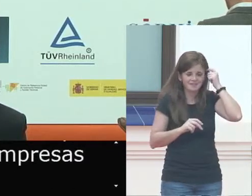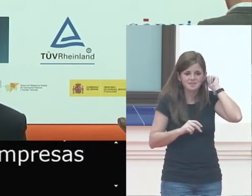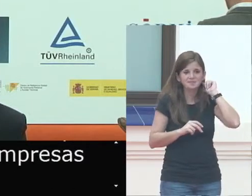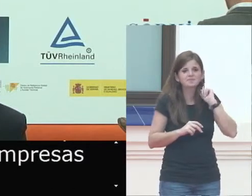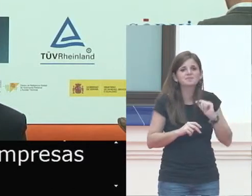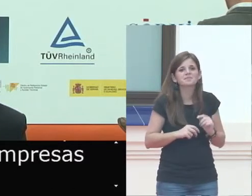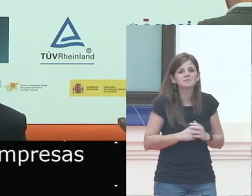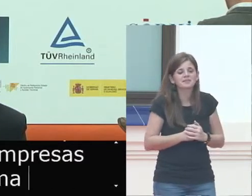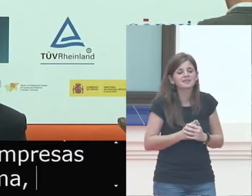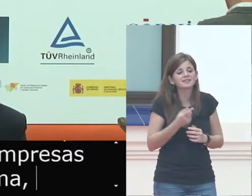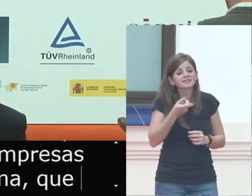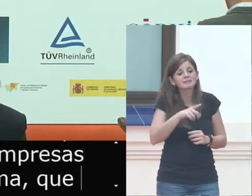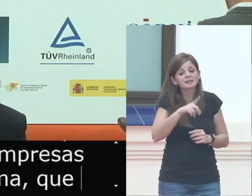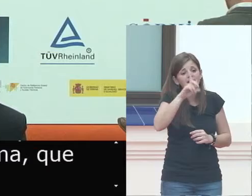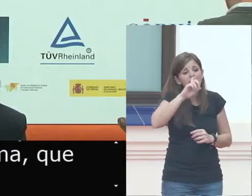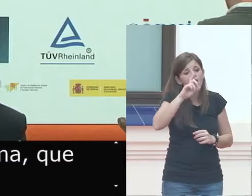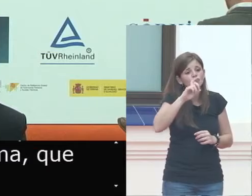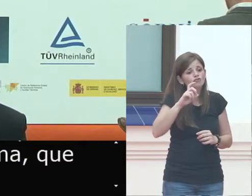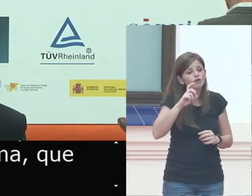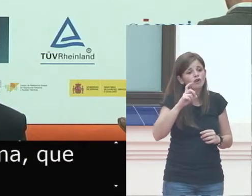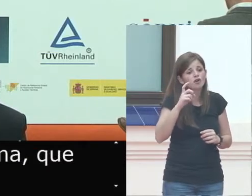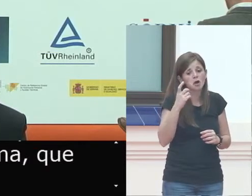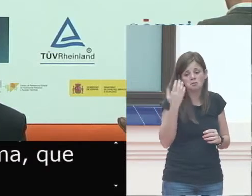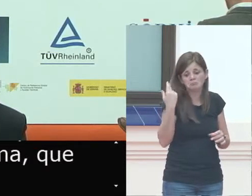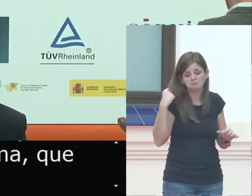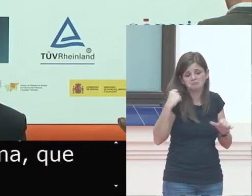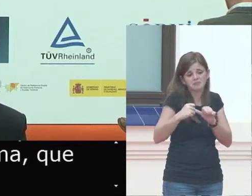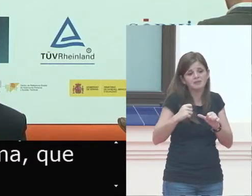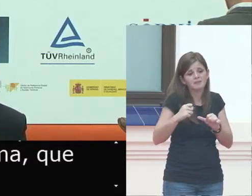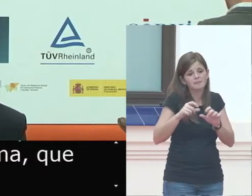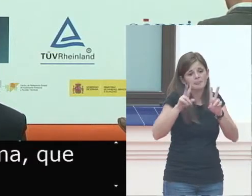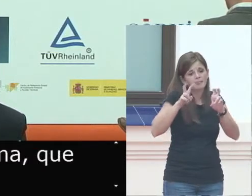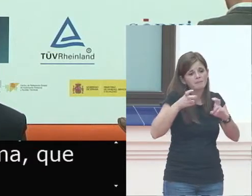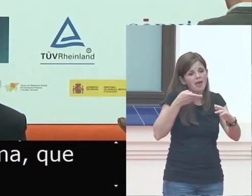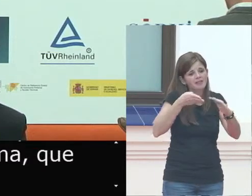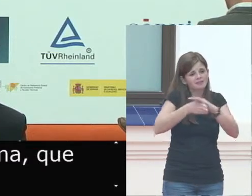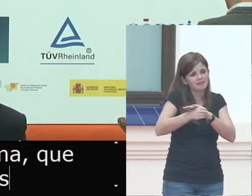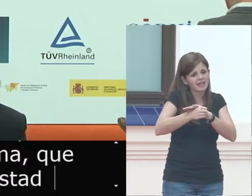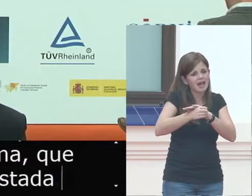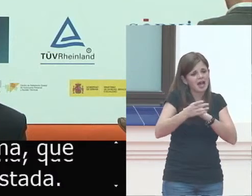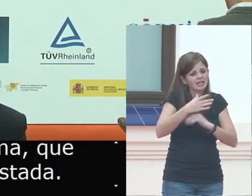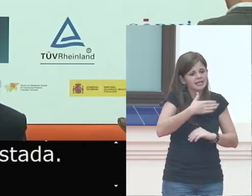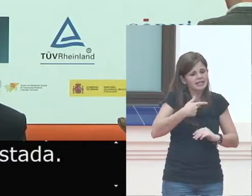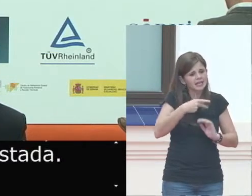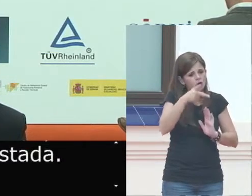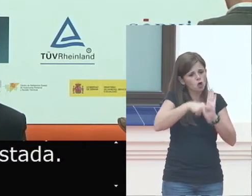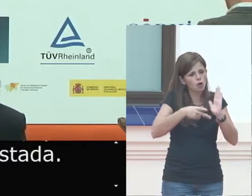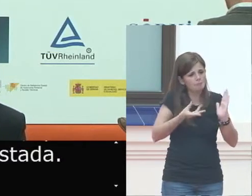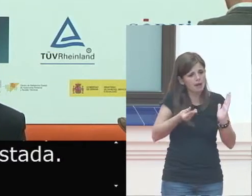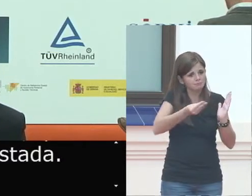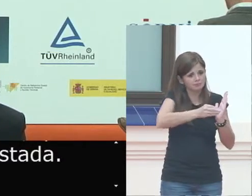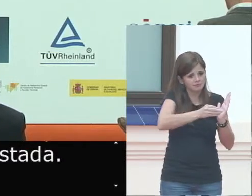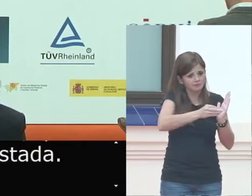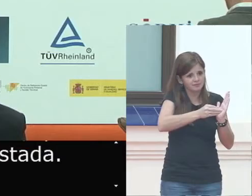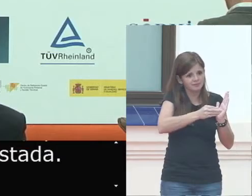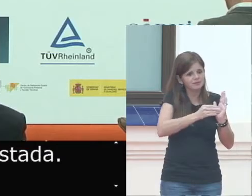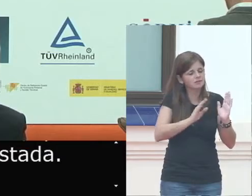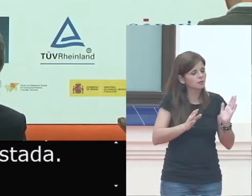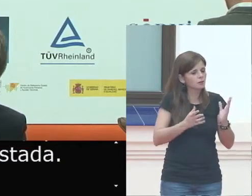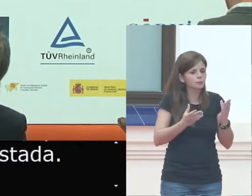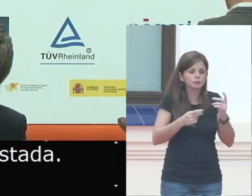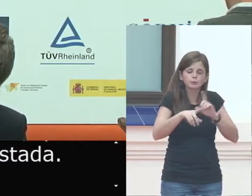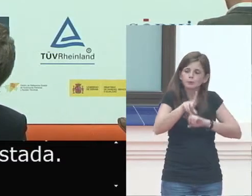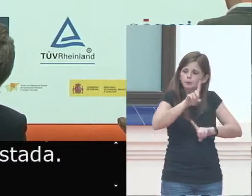sí comentar que también en los últimos años yo intenté meter temas de accesibilidad en algunas normas y, bueno, mucho problema